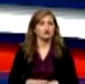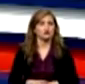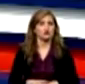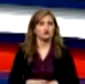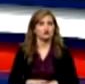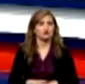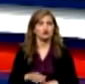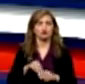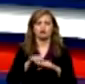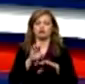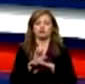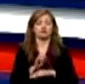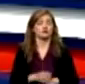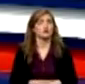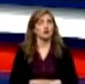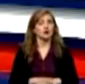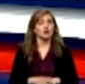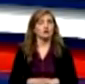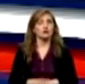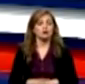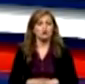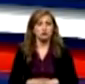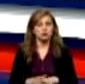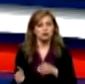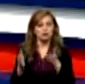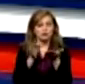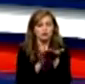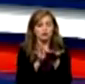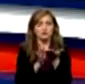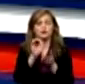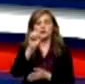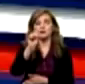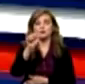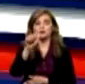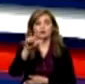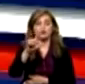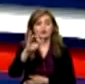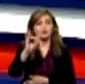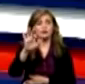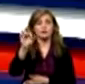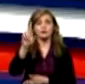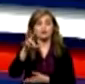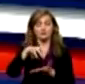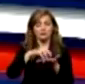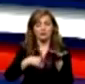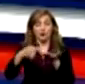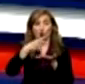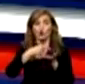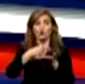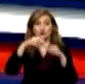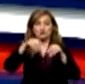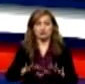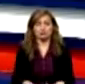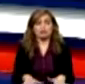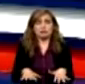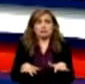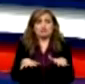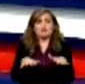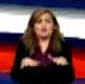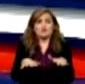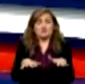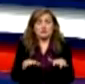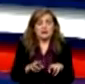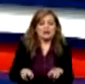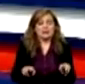emergencias en el país. Bueno, y mientras tanto, el cantón Salitre en la provincia del Guayas continúa completamente bajo el agua. El río Vince se